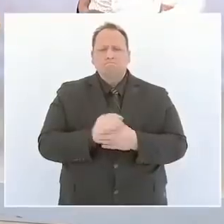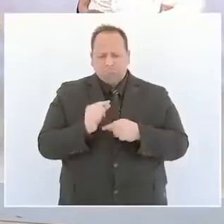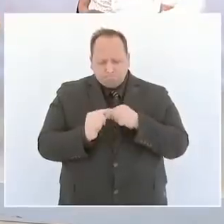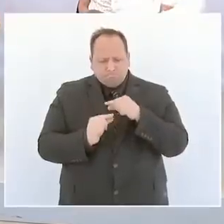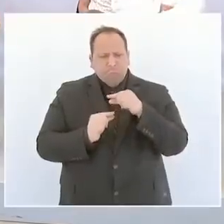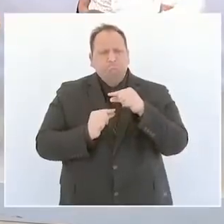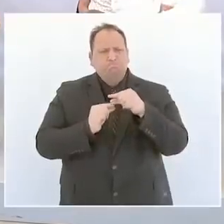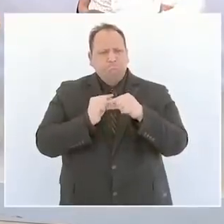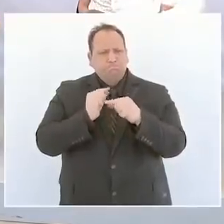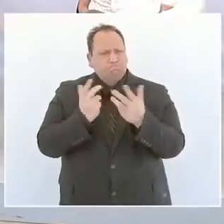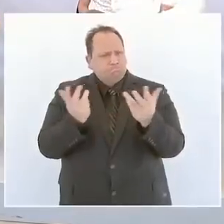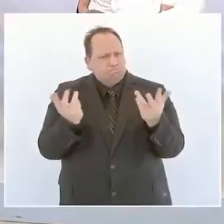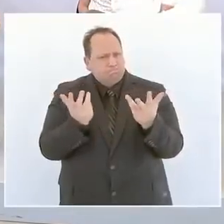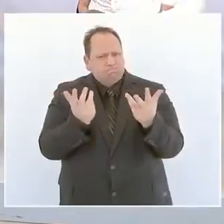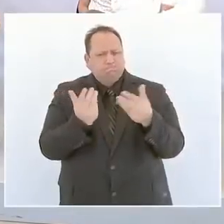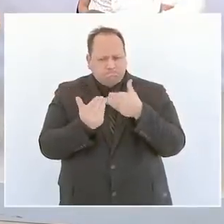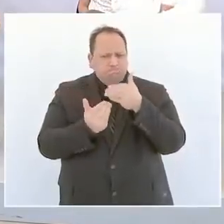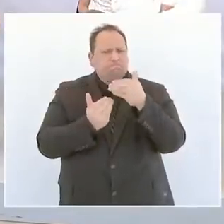construyendo